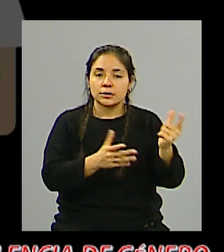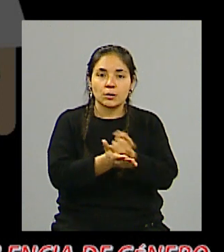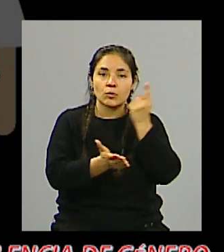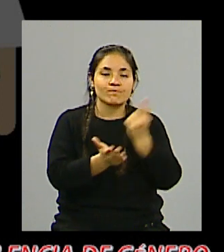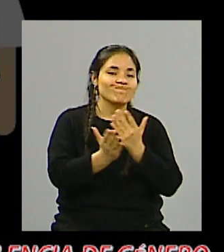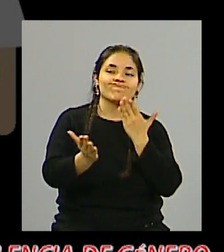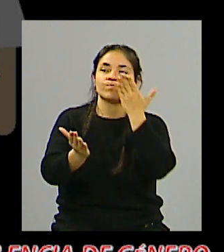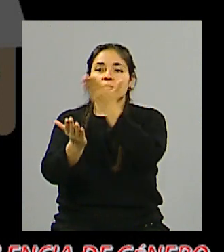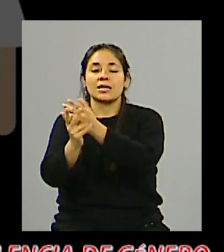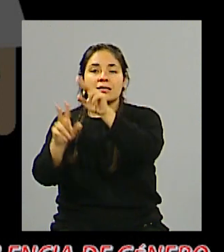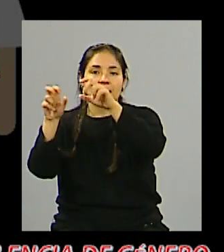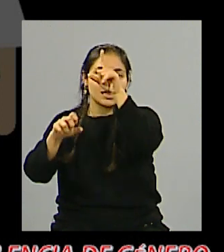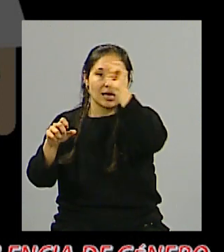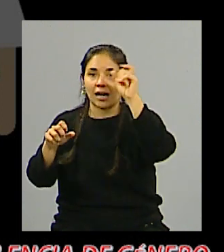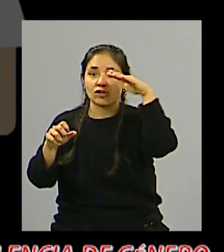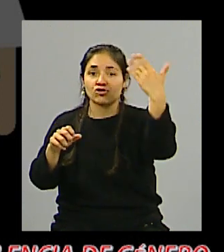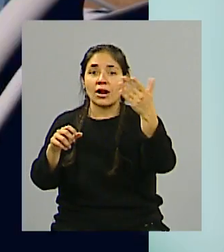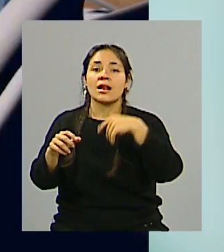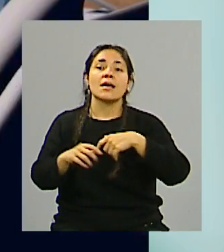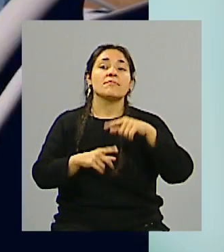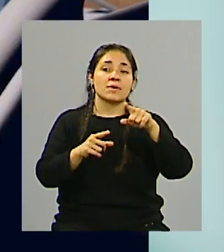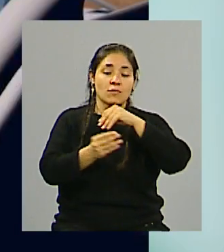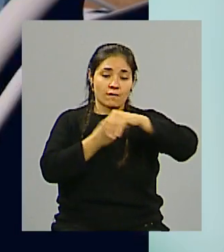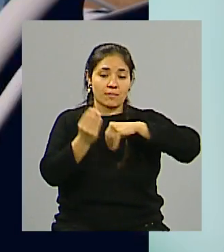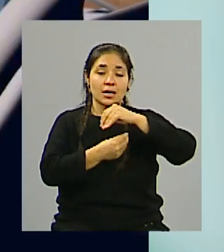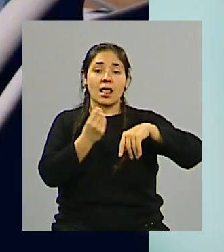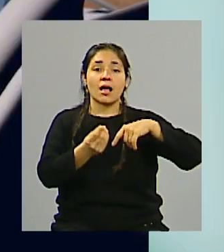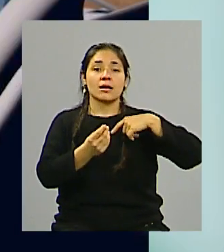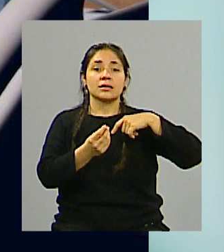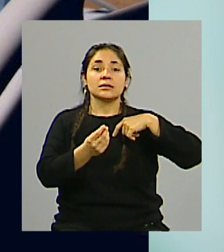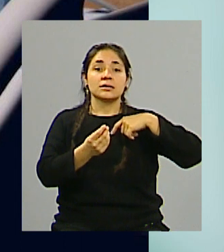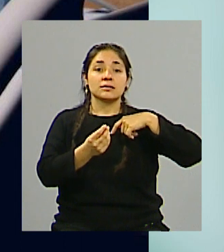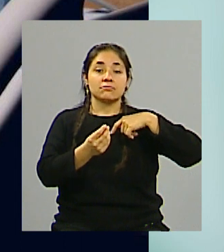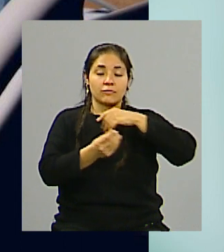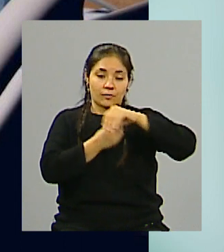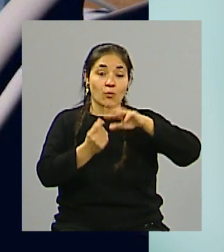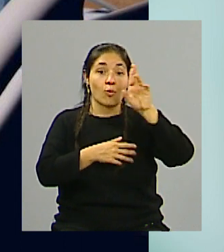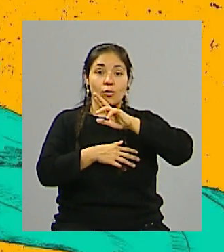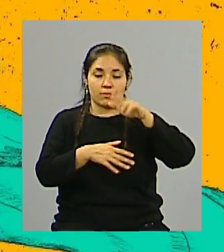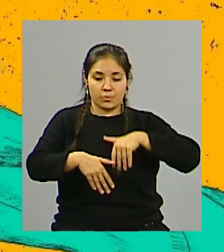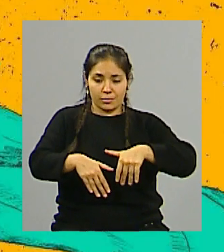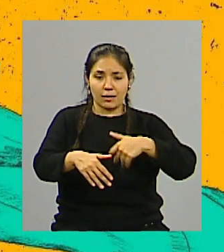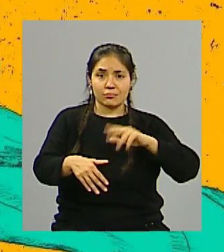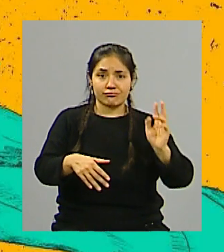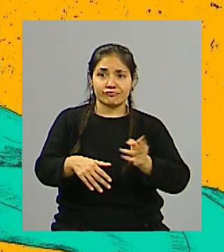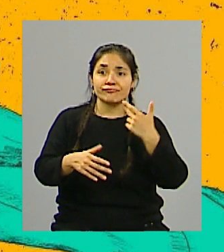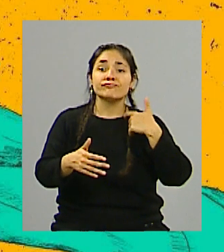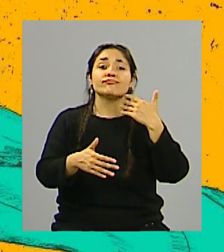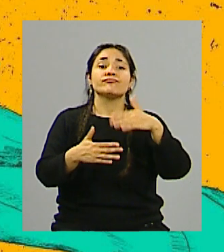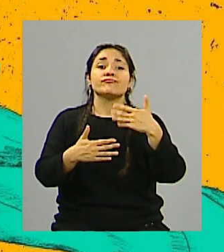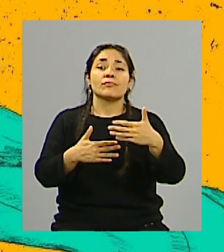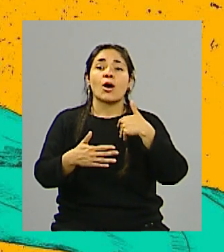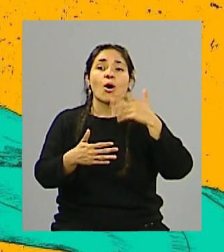la familia de esta mujer que terminó falleciendo a partir de un caso de violencia obstétrica tenga justicia. Digo, está claro que ni siquiera